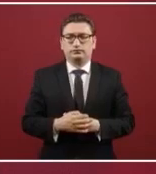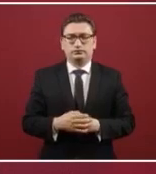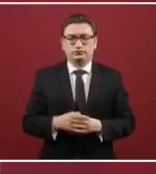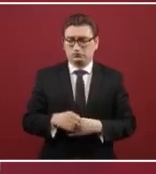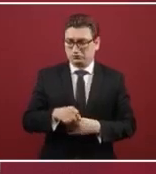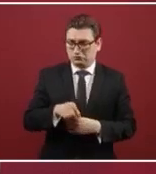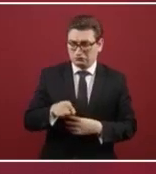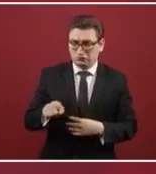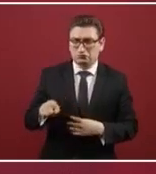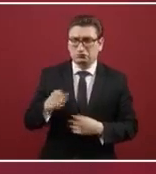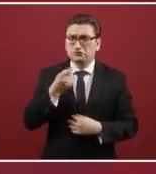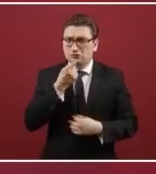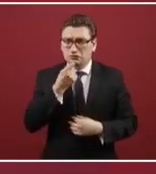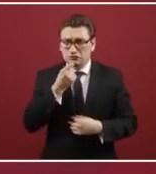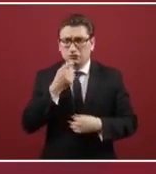en sus casas o en la escuela,